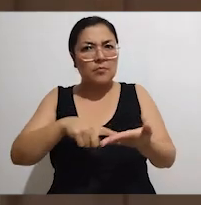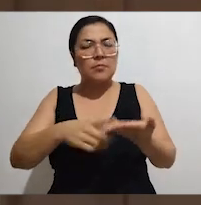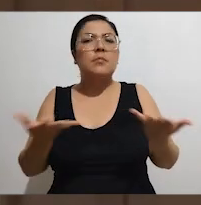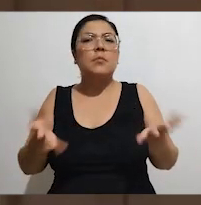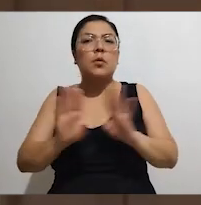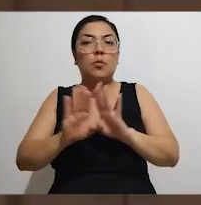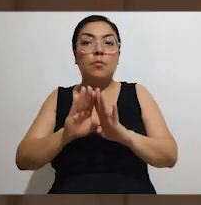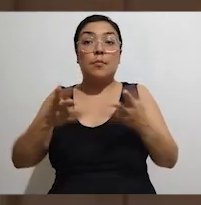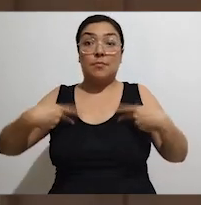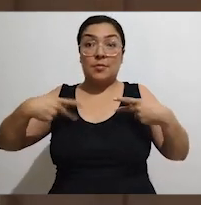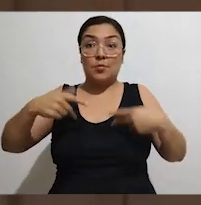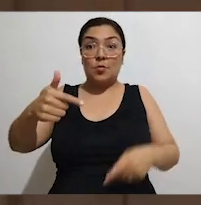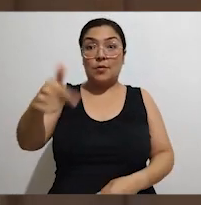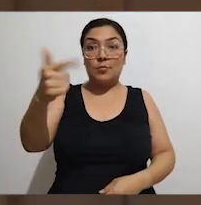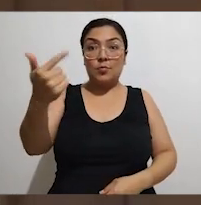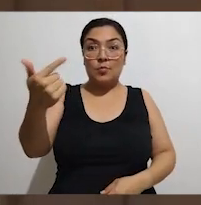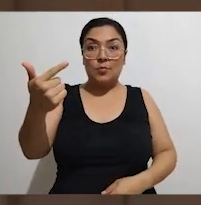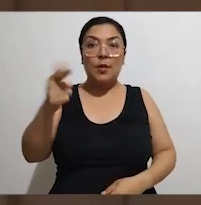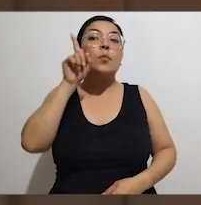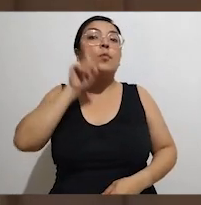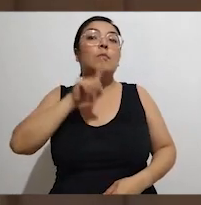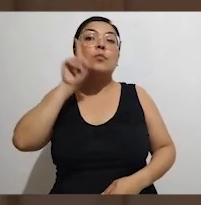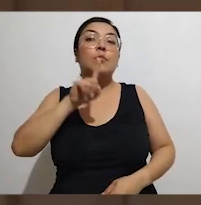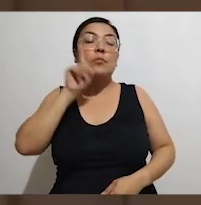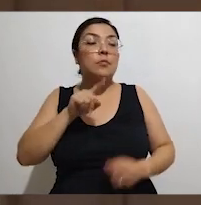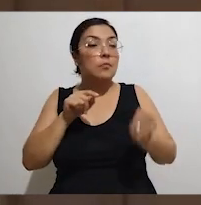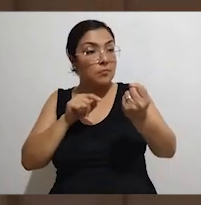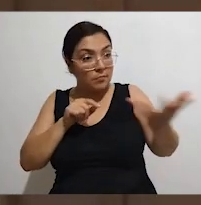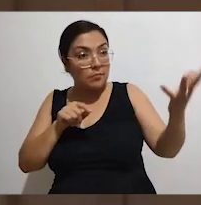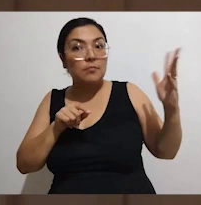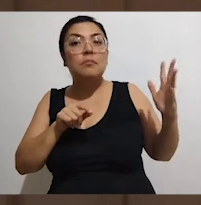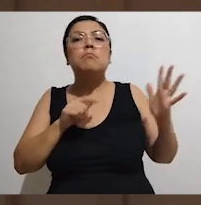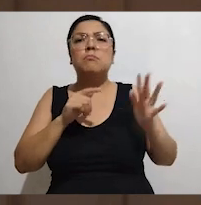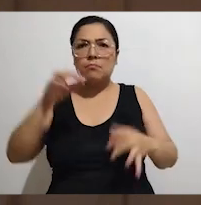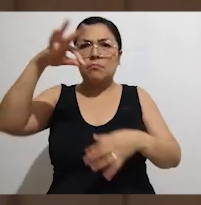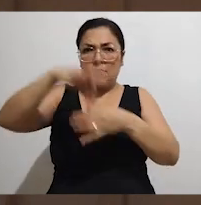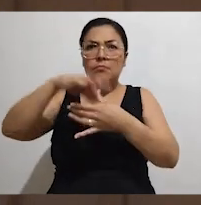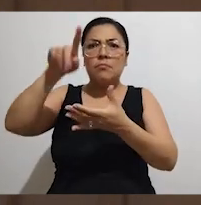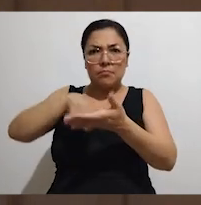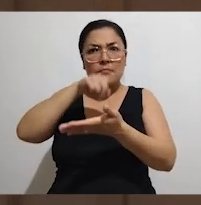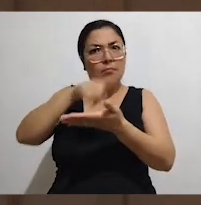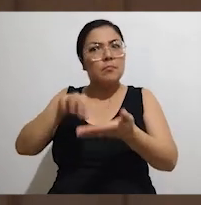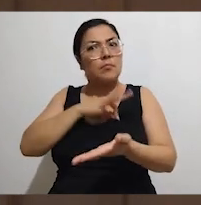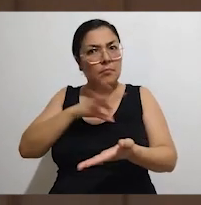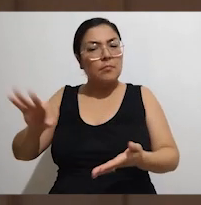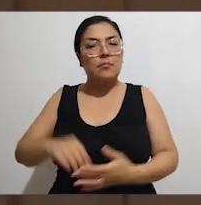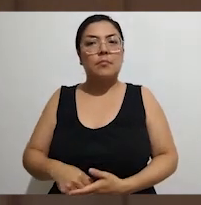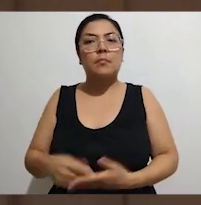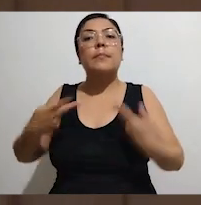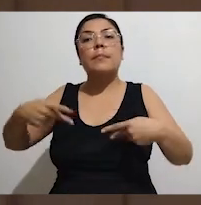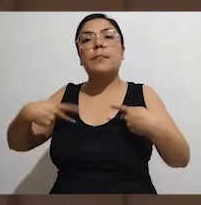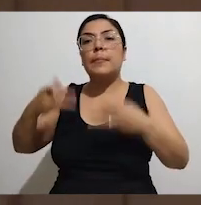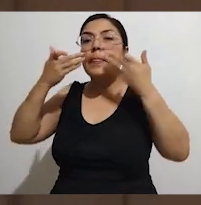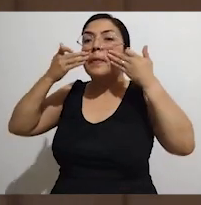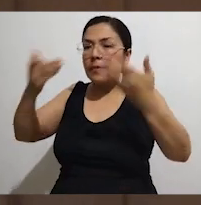el Centro de Readaptación Femenil de Saltillo pudieron ejercer su derecho al voto. Las observadoras y observadores electorales,